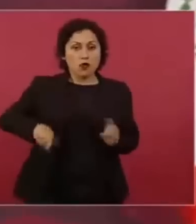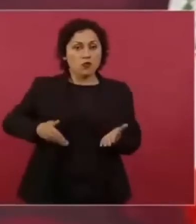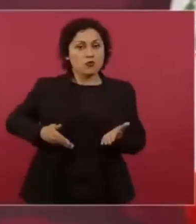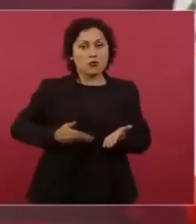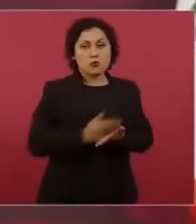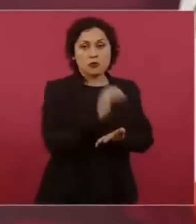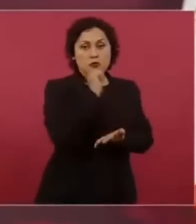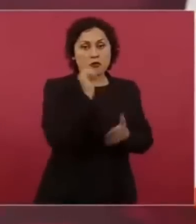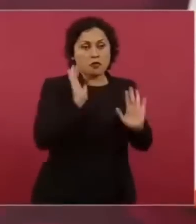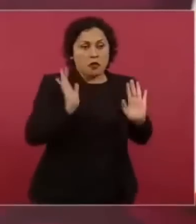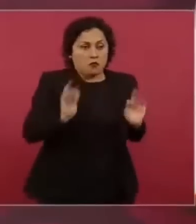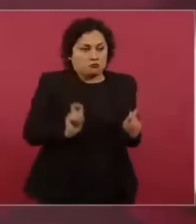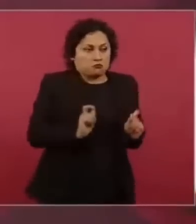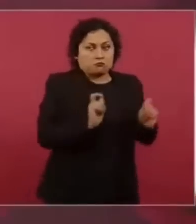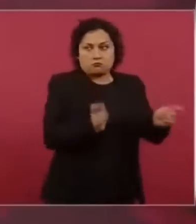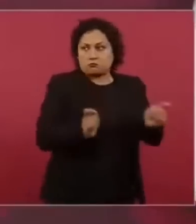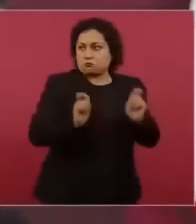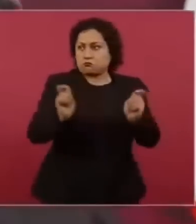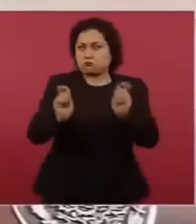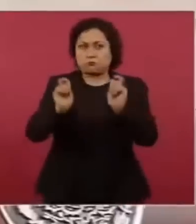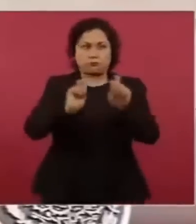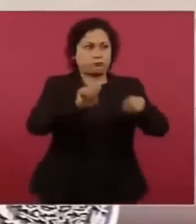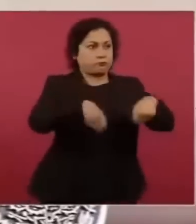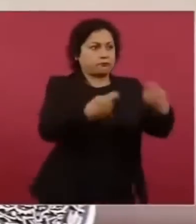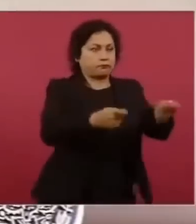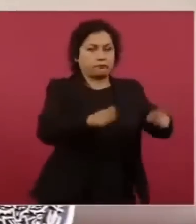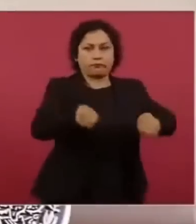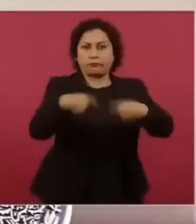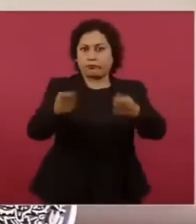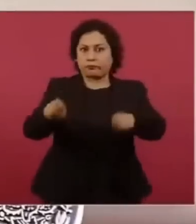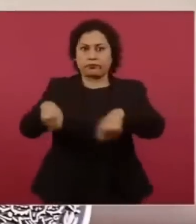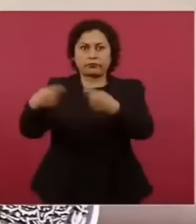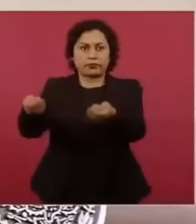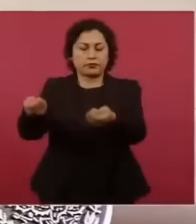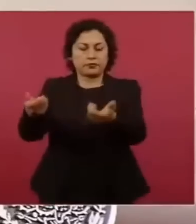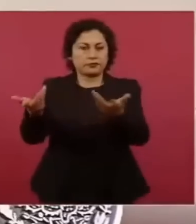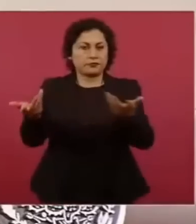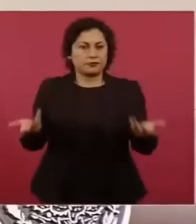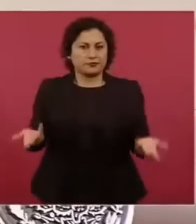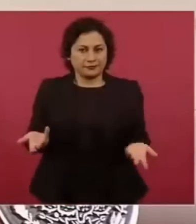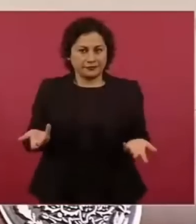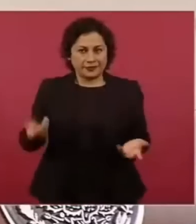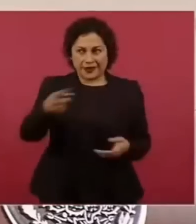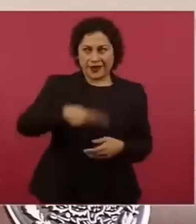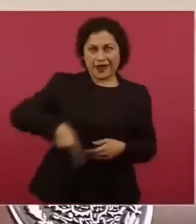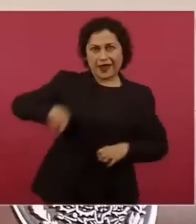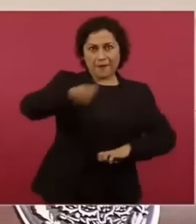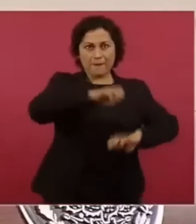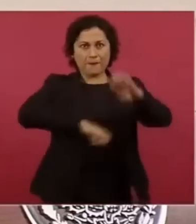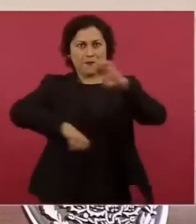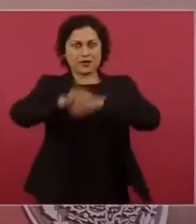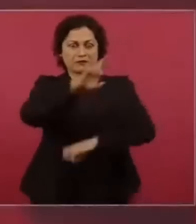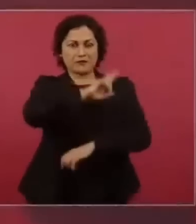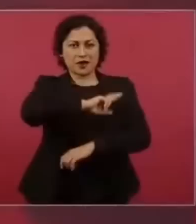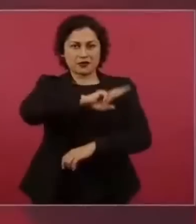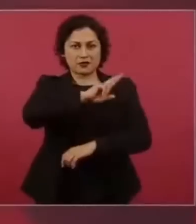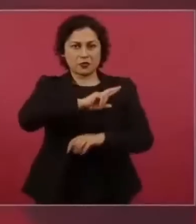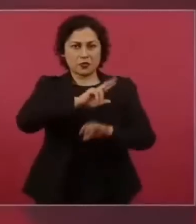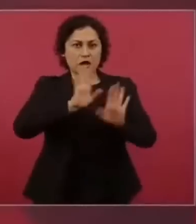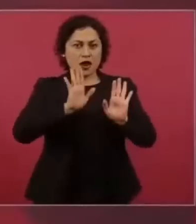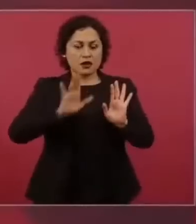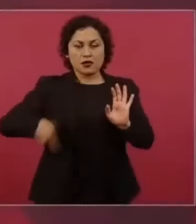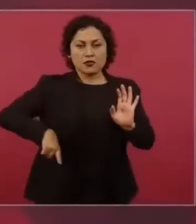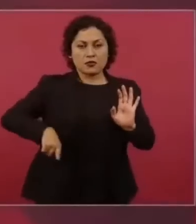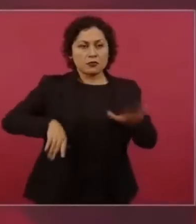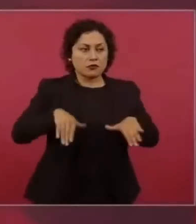Y se entregaron a las empresas particulares